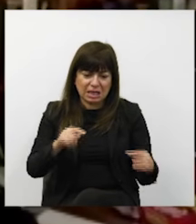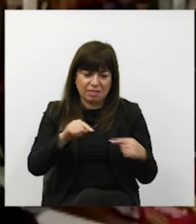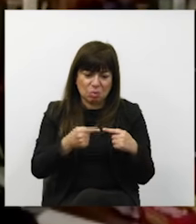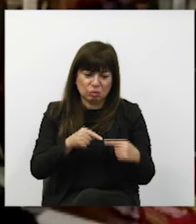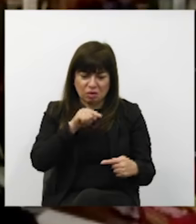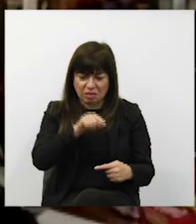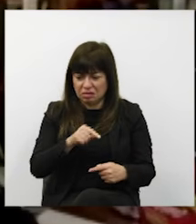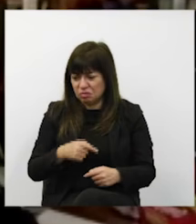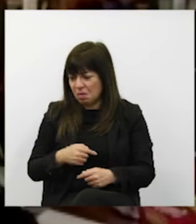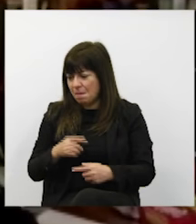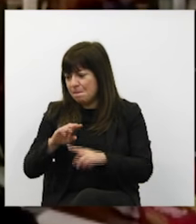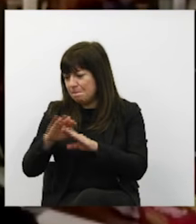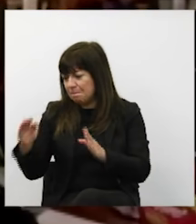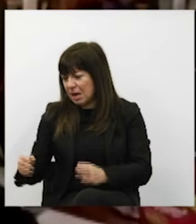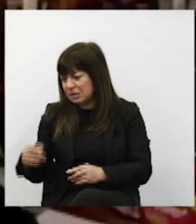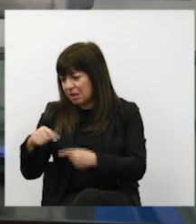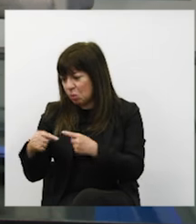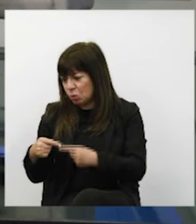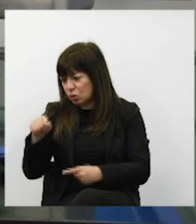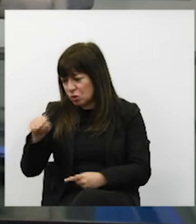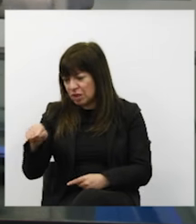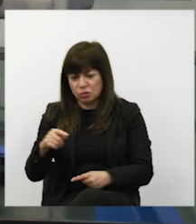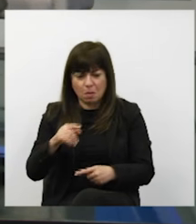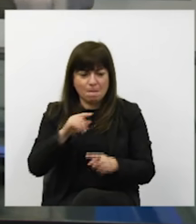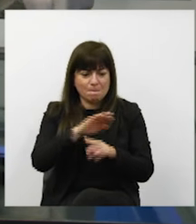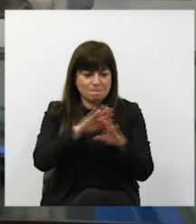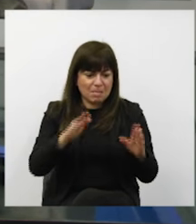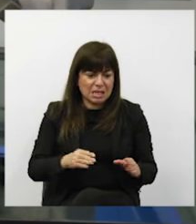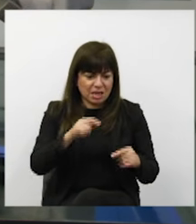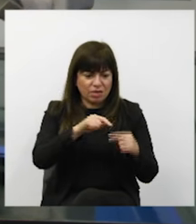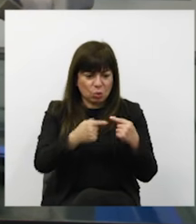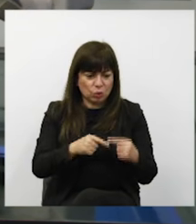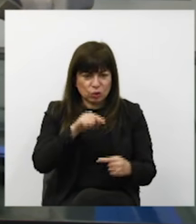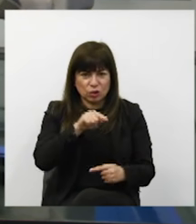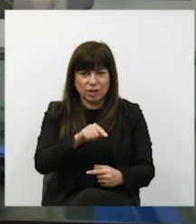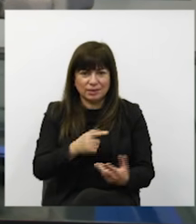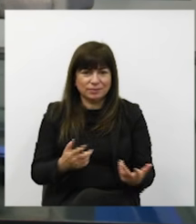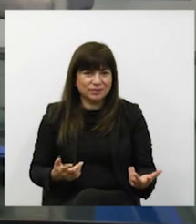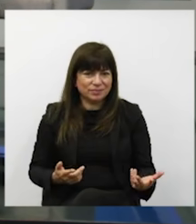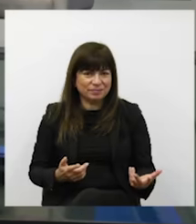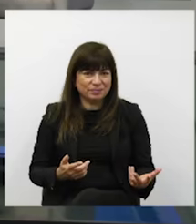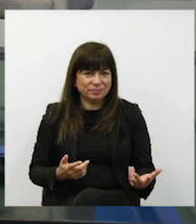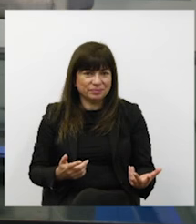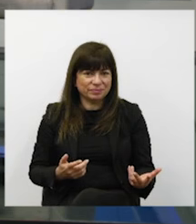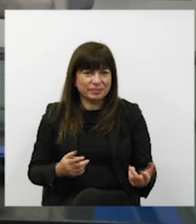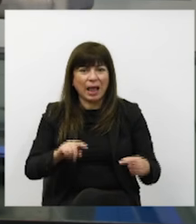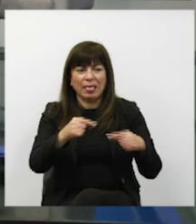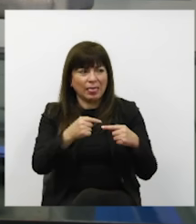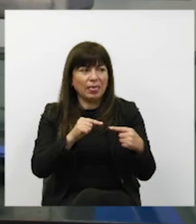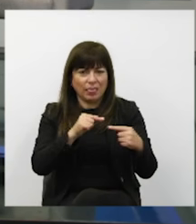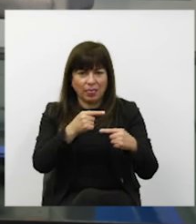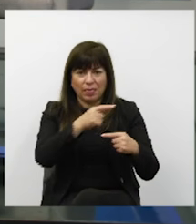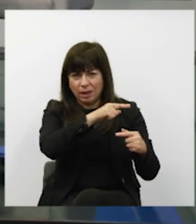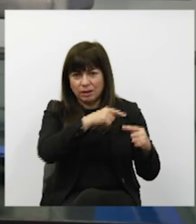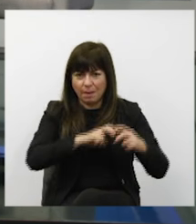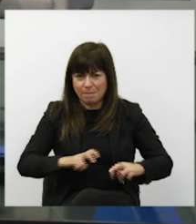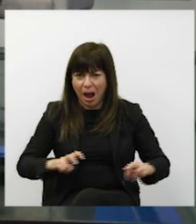discusión de eso. Claro, pero vamos a hacer una comisión. No tiene un anclaje institucional, Sebastián, como si no tiene que Australia, no tiene anclaje institucional. No,